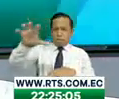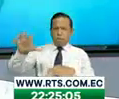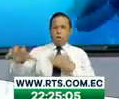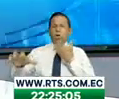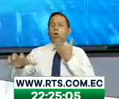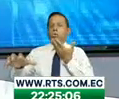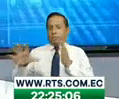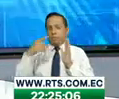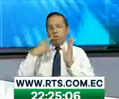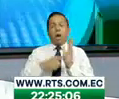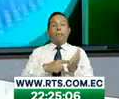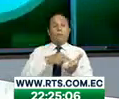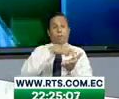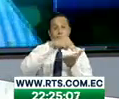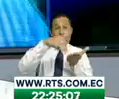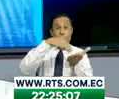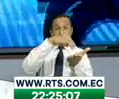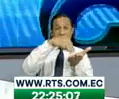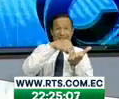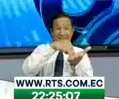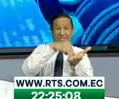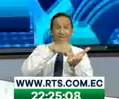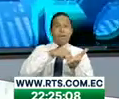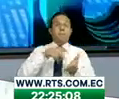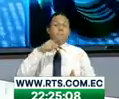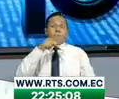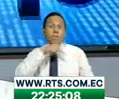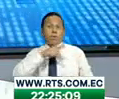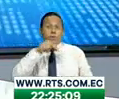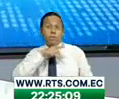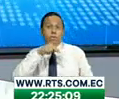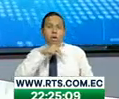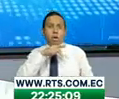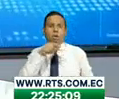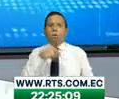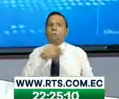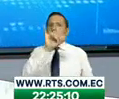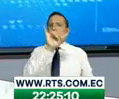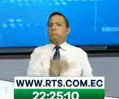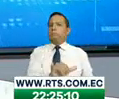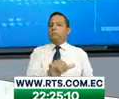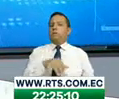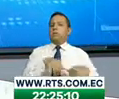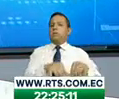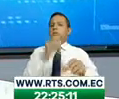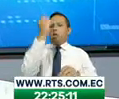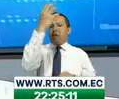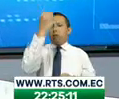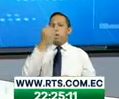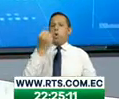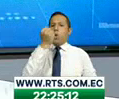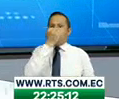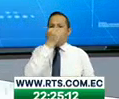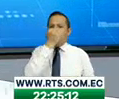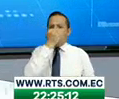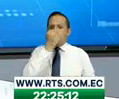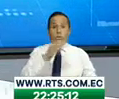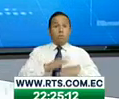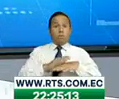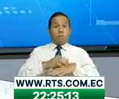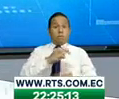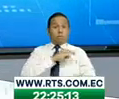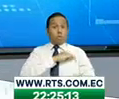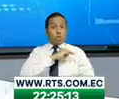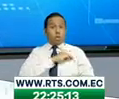capital de Manabí, Puerto Viejo, se decidió mantener el semáforo de emergencia en color rojo. Esta decisión la adoptó el municipio luego de conocer